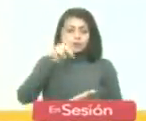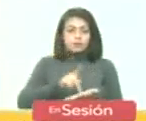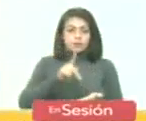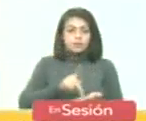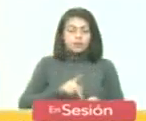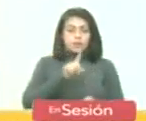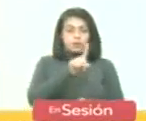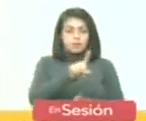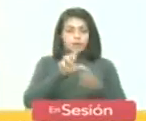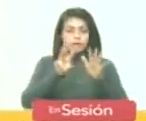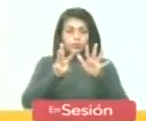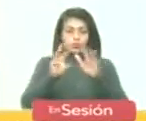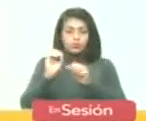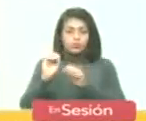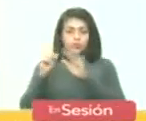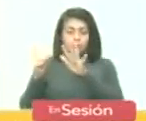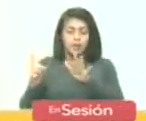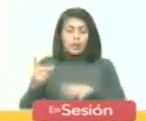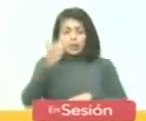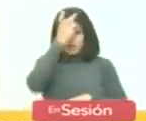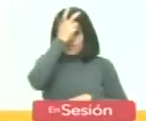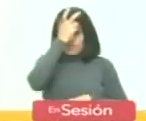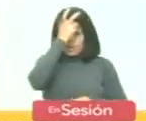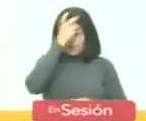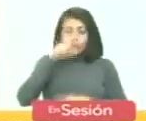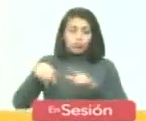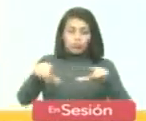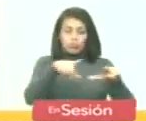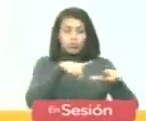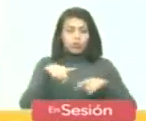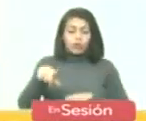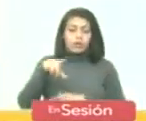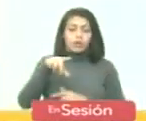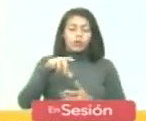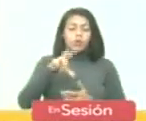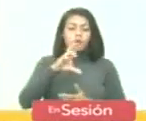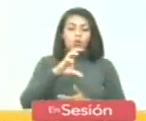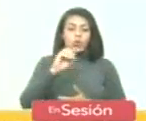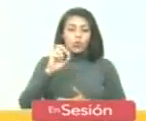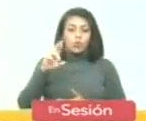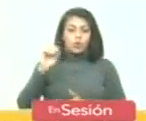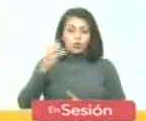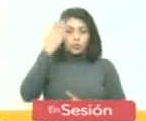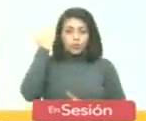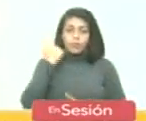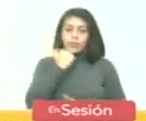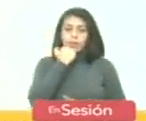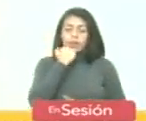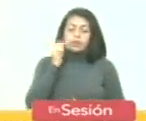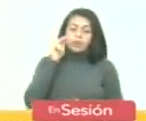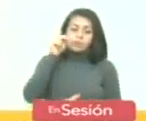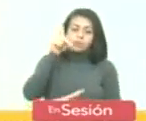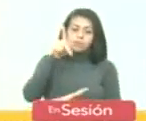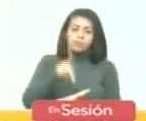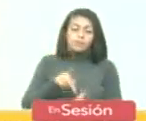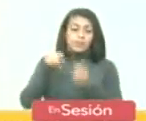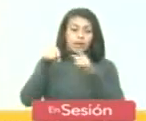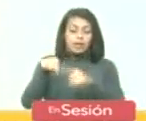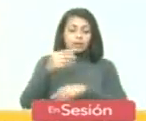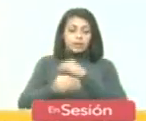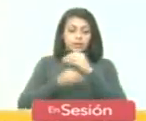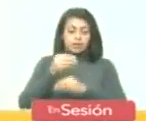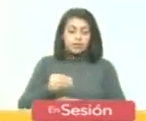en 1806 a las costas de Falcón en la Vela de Coro del generalísimo Francisco de Miranda. Este hito que